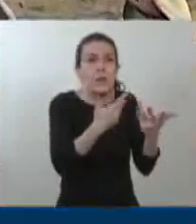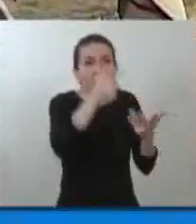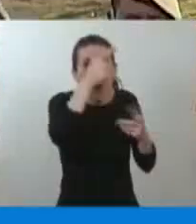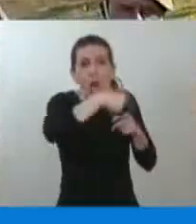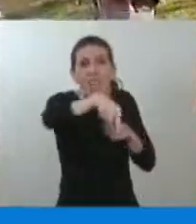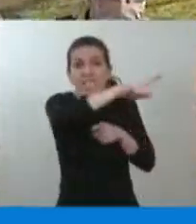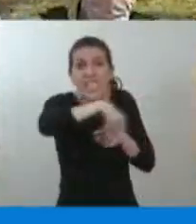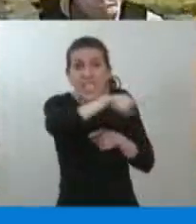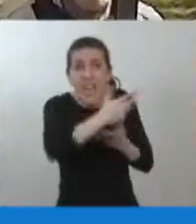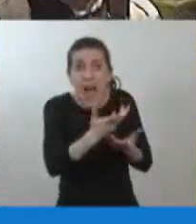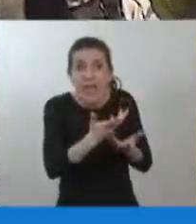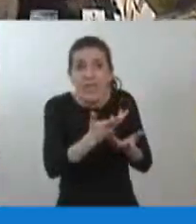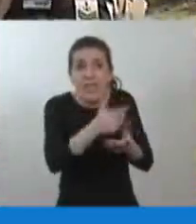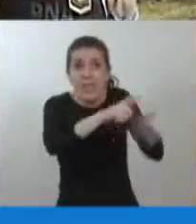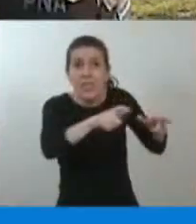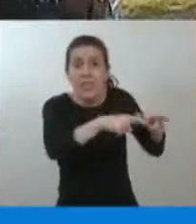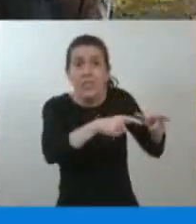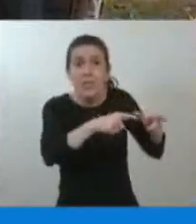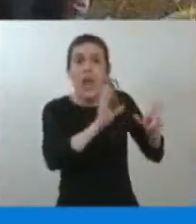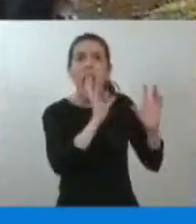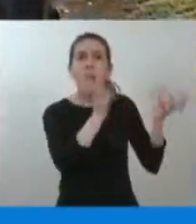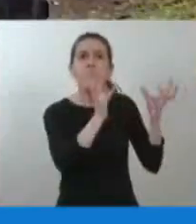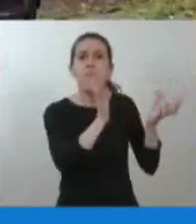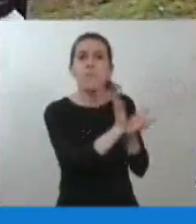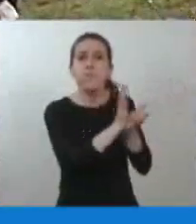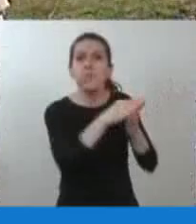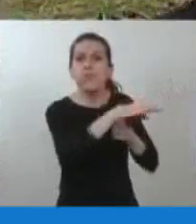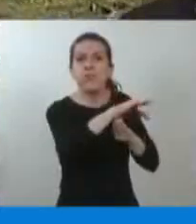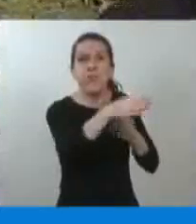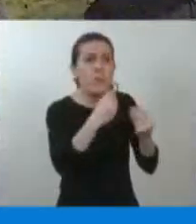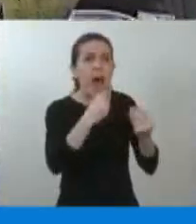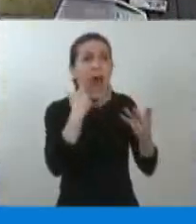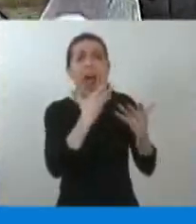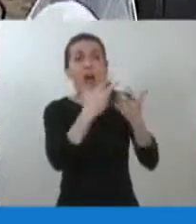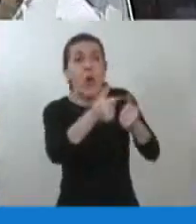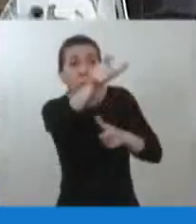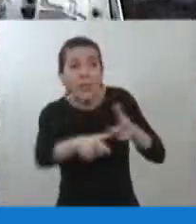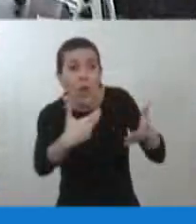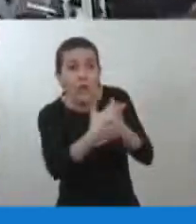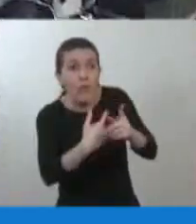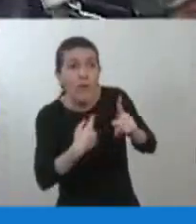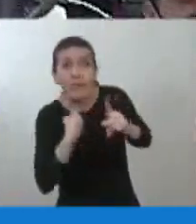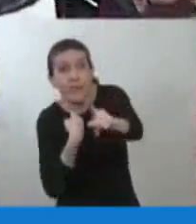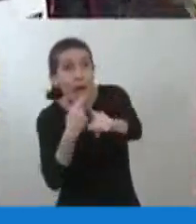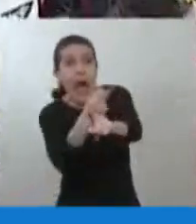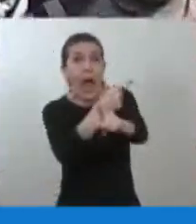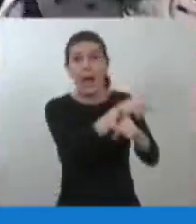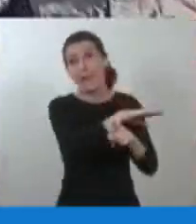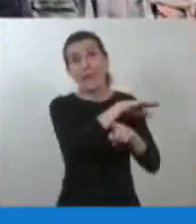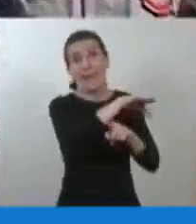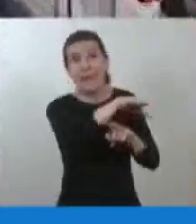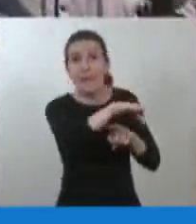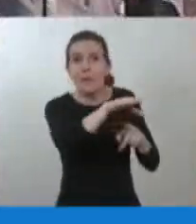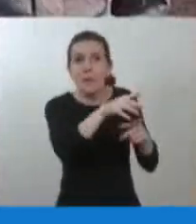tienen las ambulancias necesarias para ir en socorro de las víctimas es muy difícil manejar